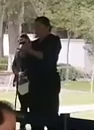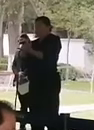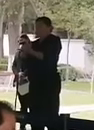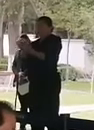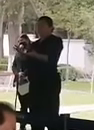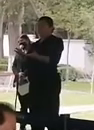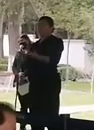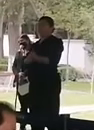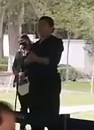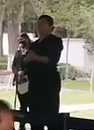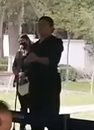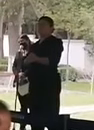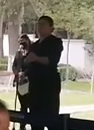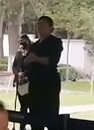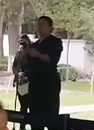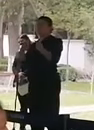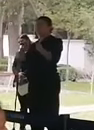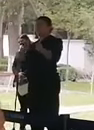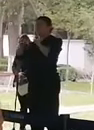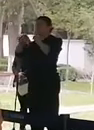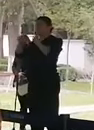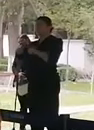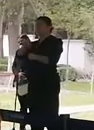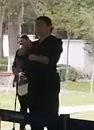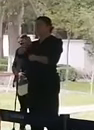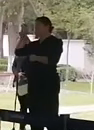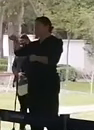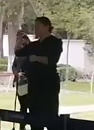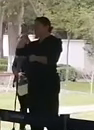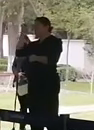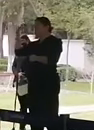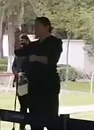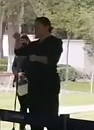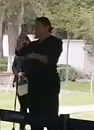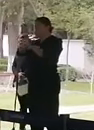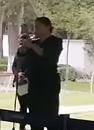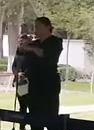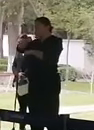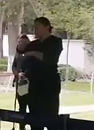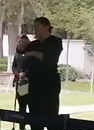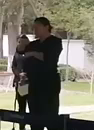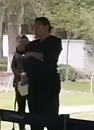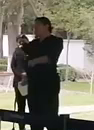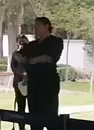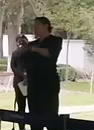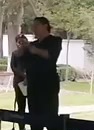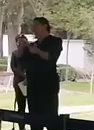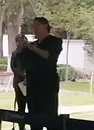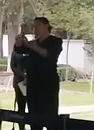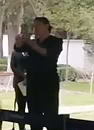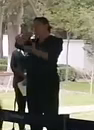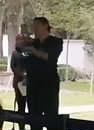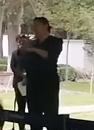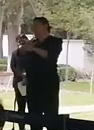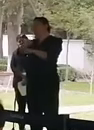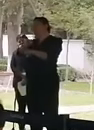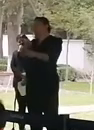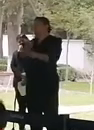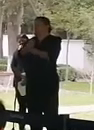o a los ciudadanos tlaxcaltecas que ya tienen muchos años radicando en Estados Unidos, para poderles darle